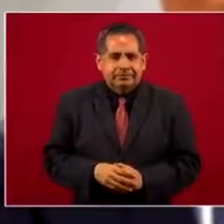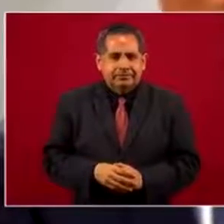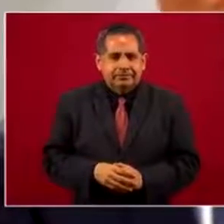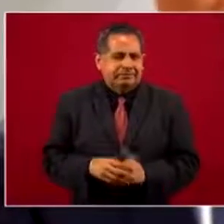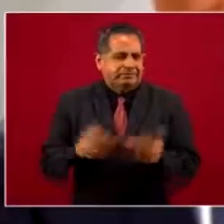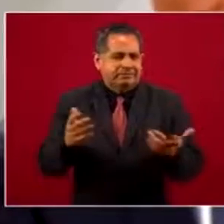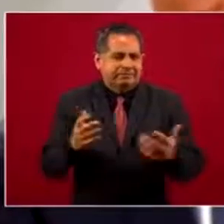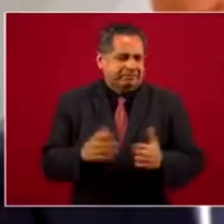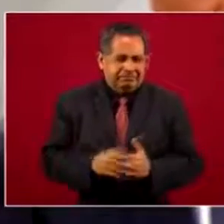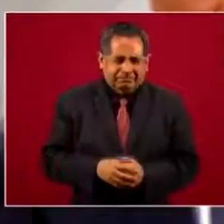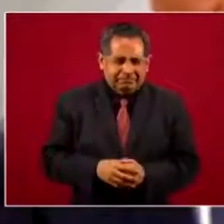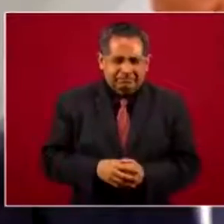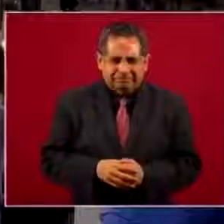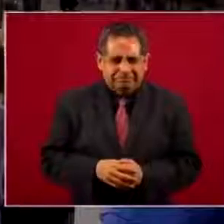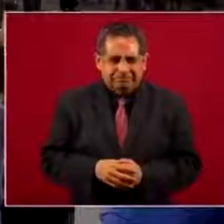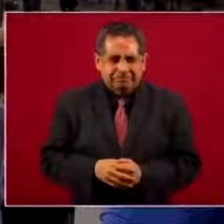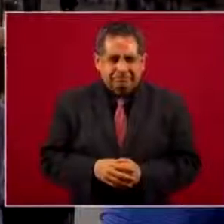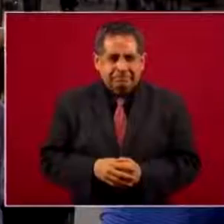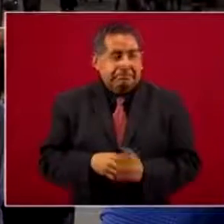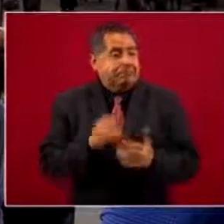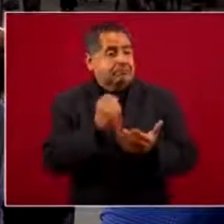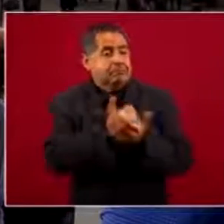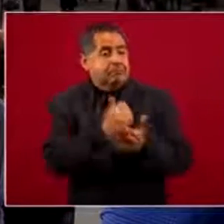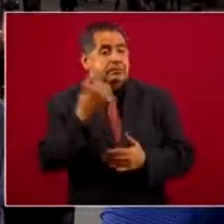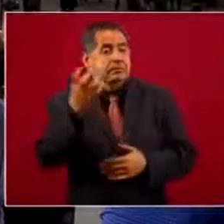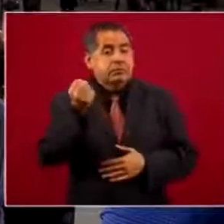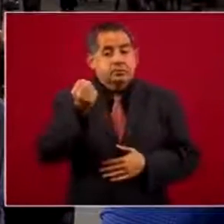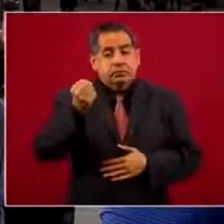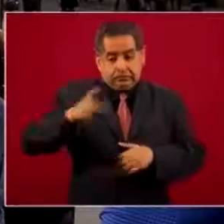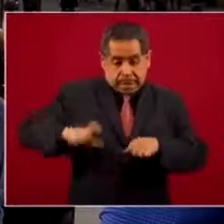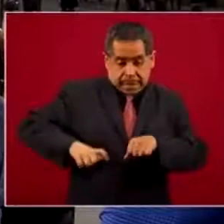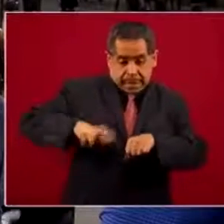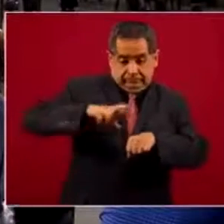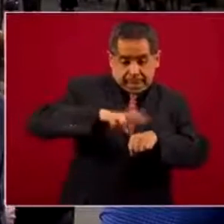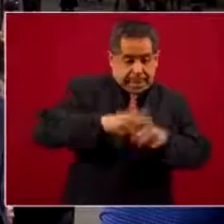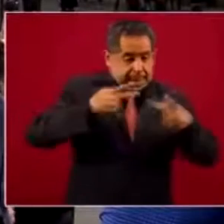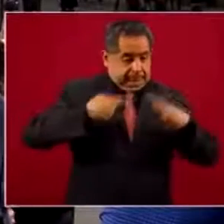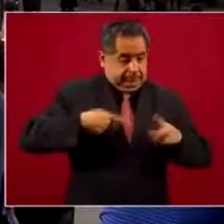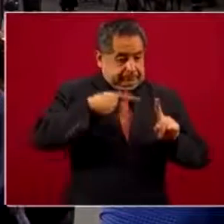Puede ser, exigen 9 gobernadores,